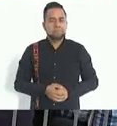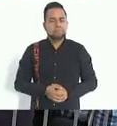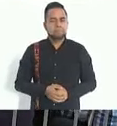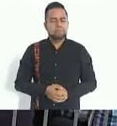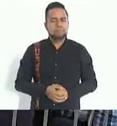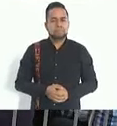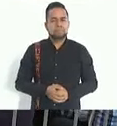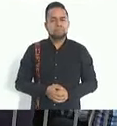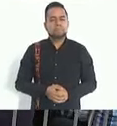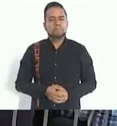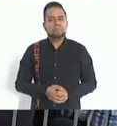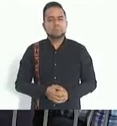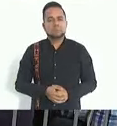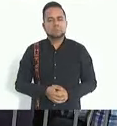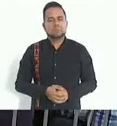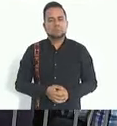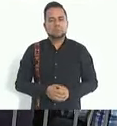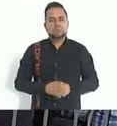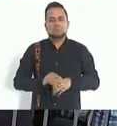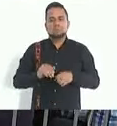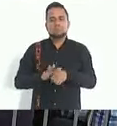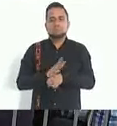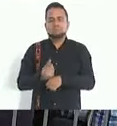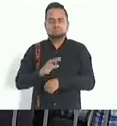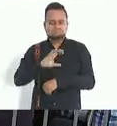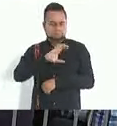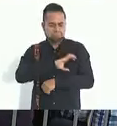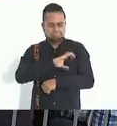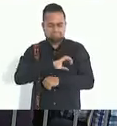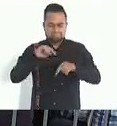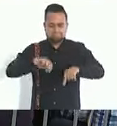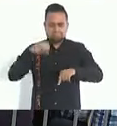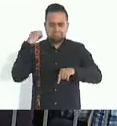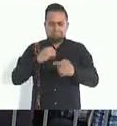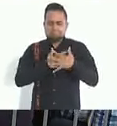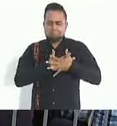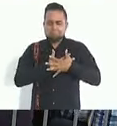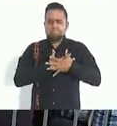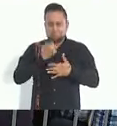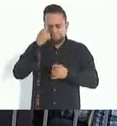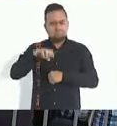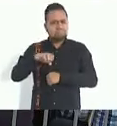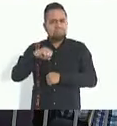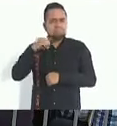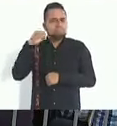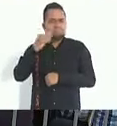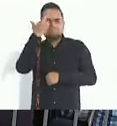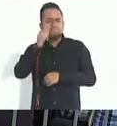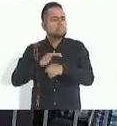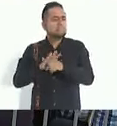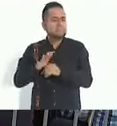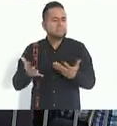tanto cariño a Oaxaca y tanto amor al pueblo de Oaxaca. Pues